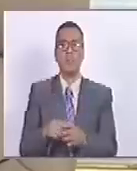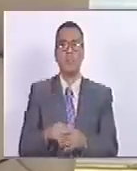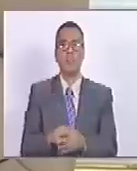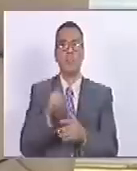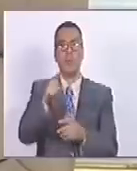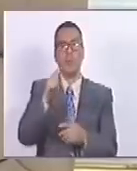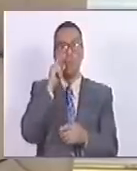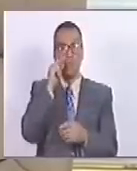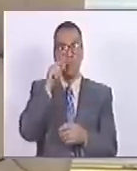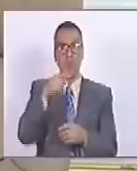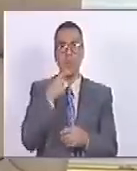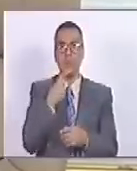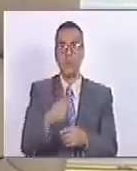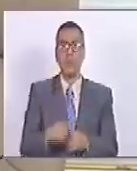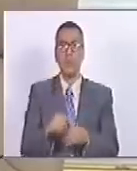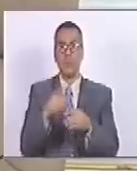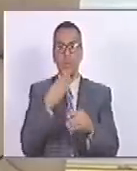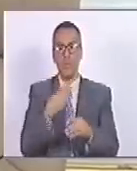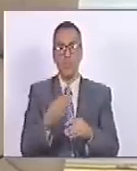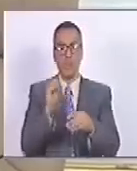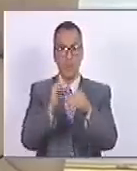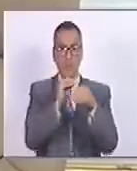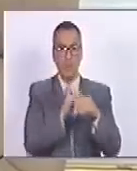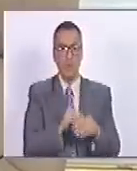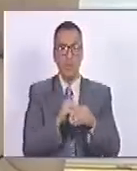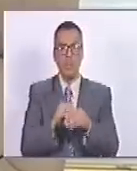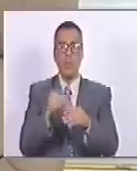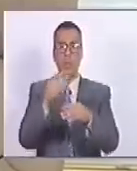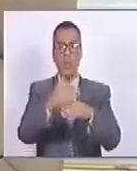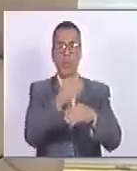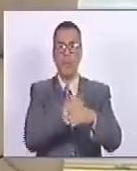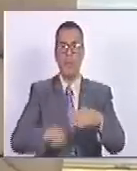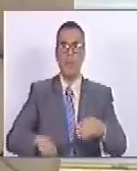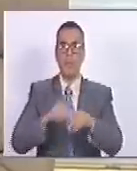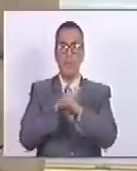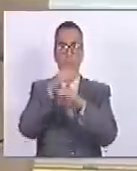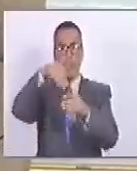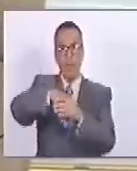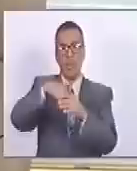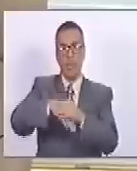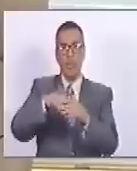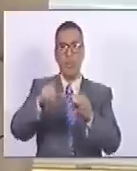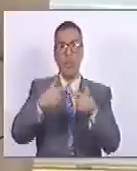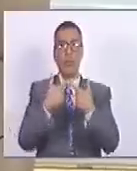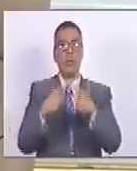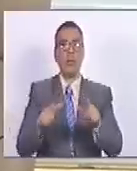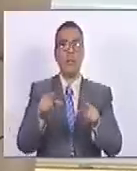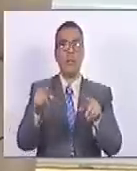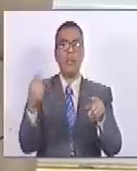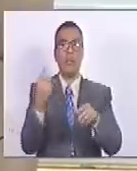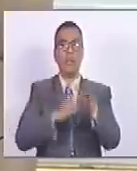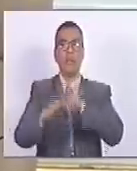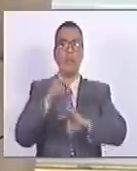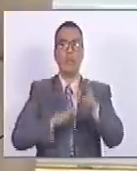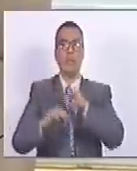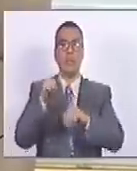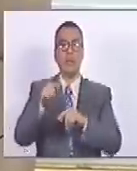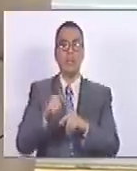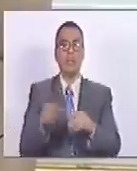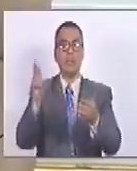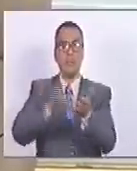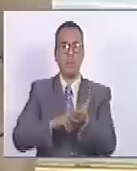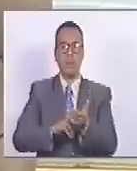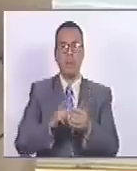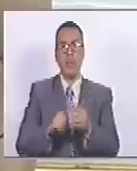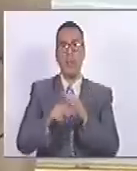Este señor dice, pedimos la convocatoria de elecciones presidenciales libres y transparentes. Prepárense que aquí viene la amenaza. Repito la